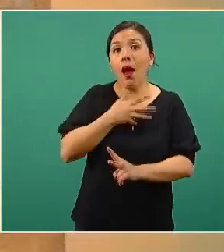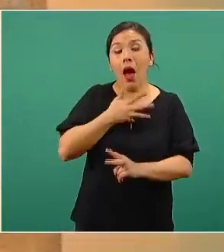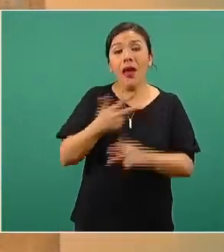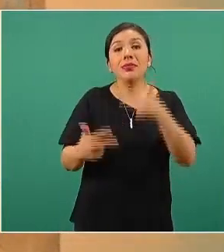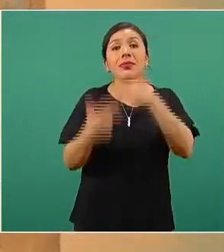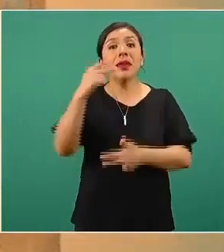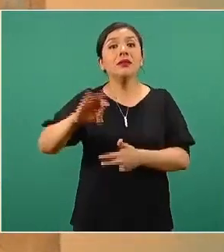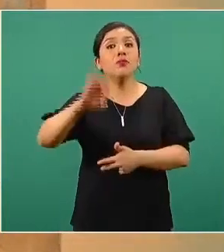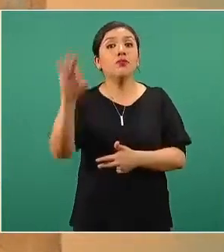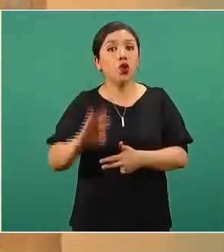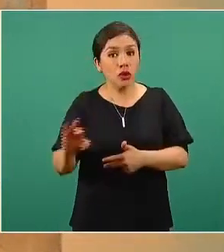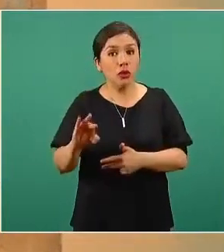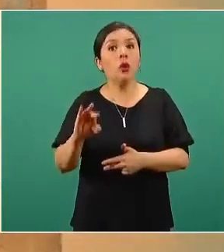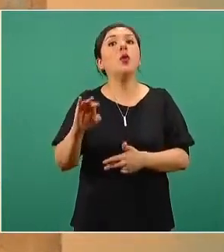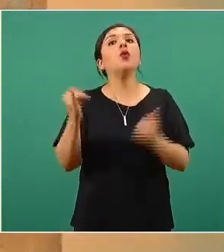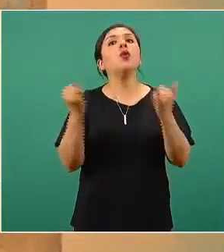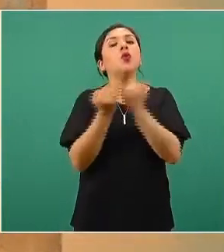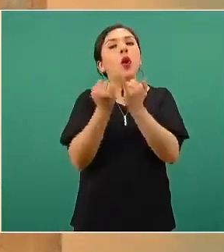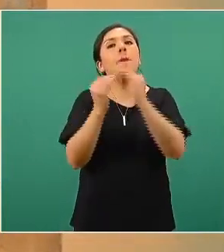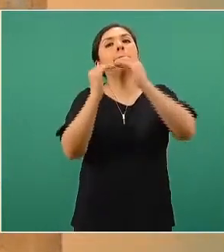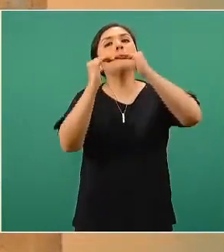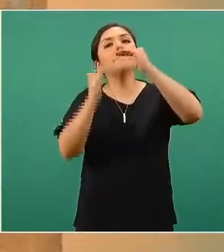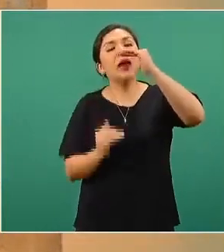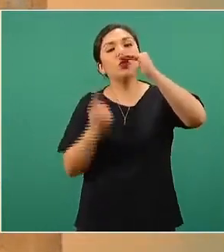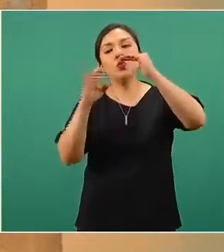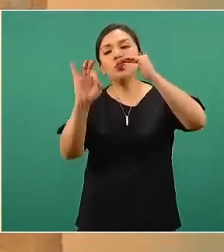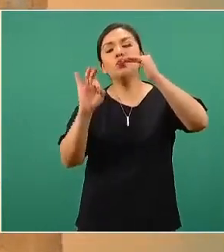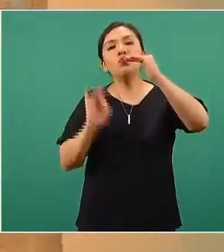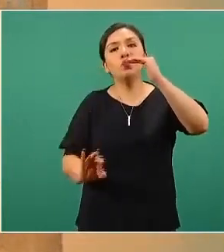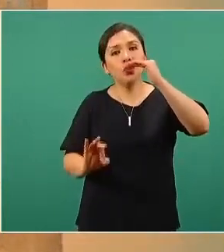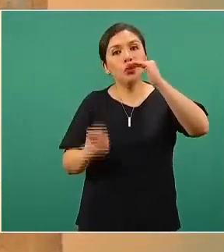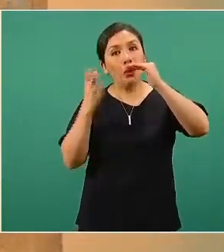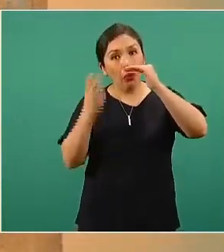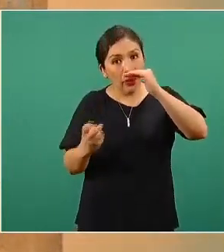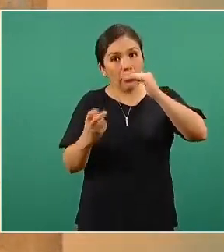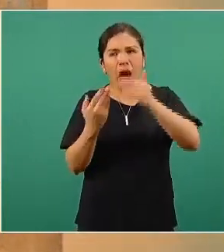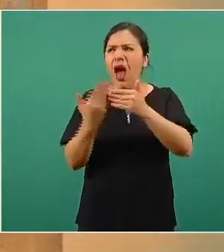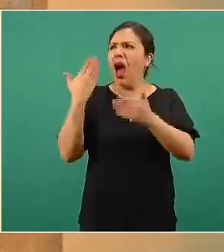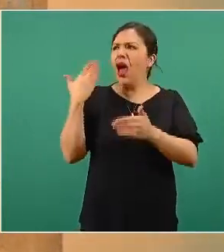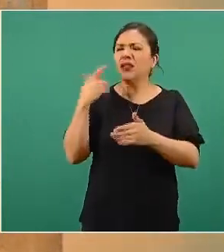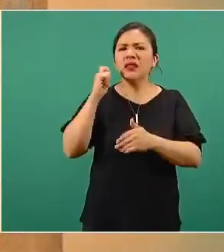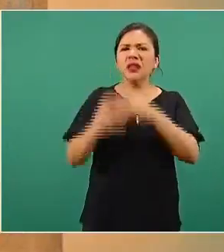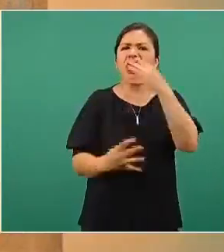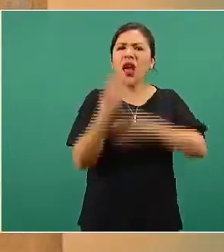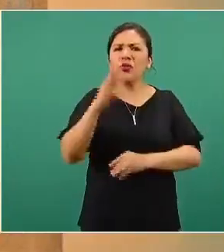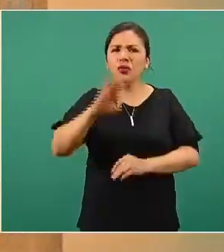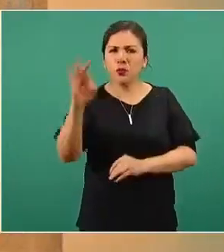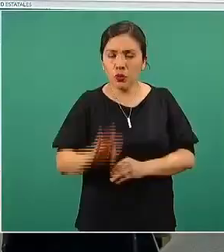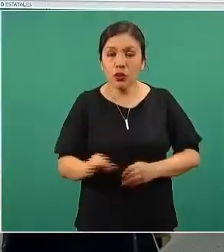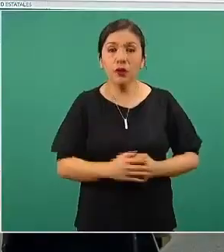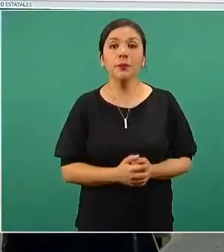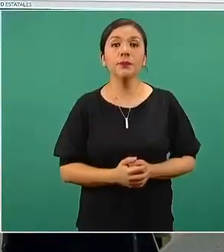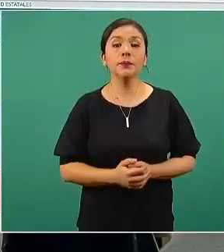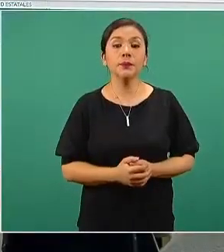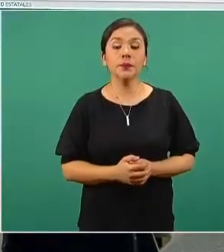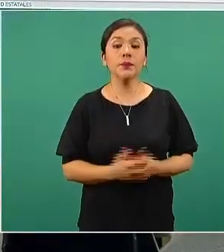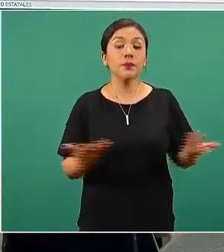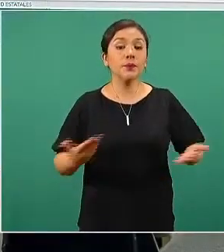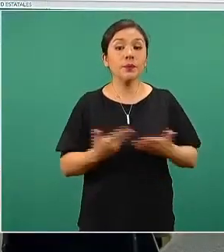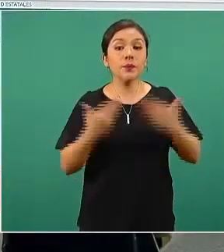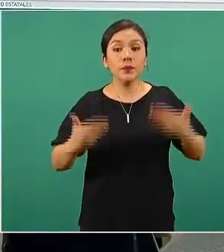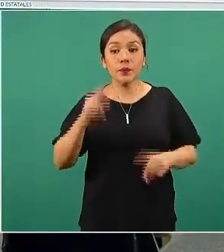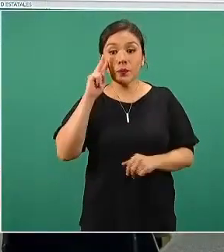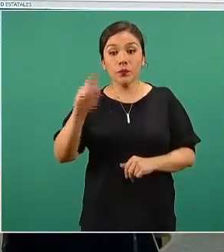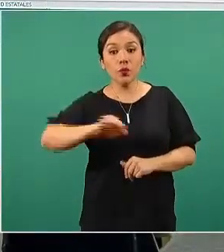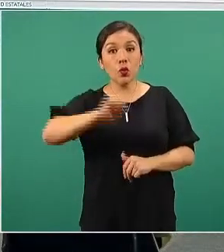un 13%, tuvimos una disminución de un punto porcentual, estábamos anteriormente en 14%. Ahora,